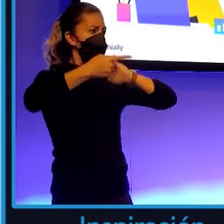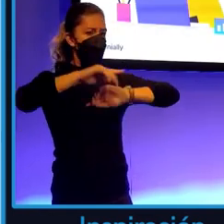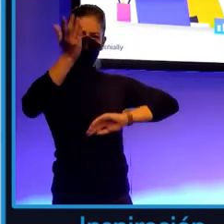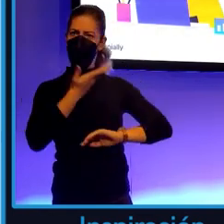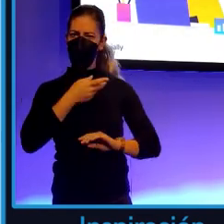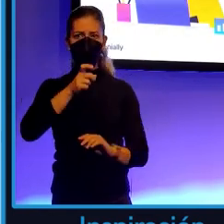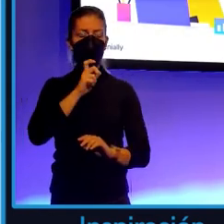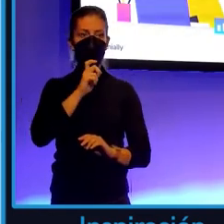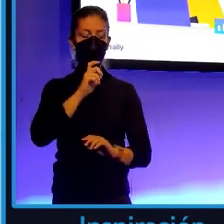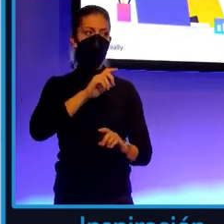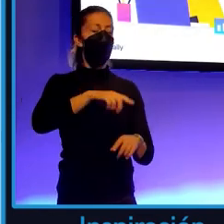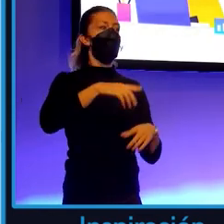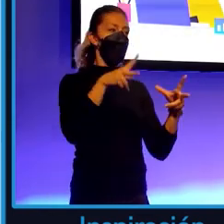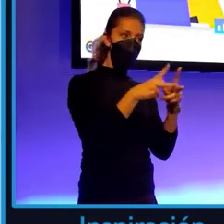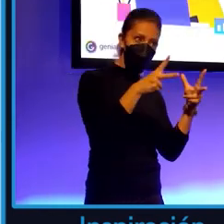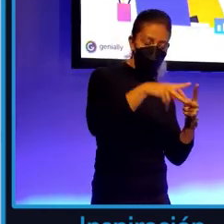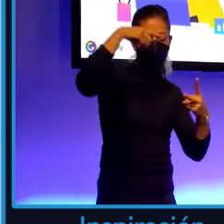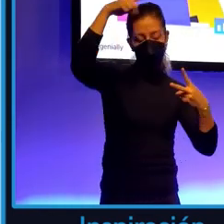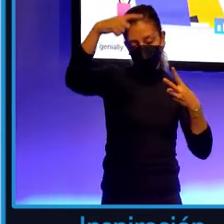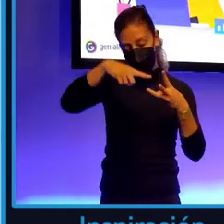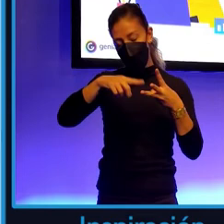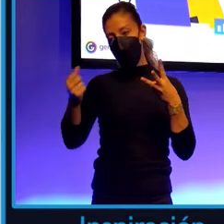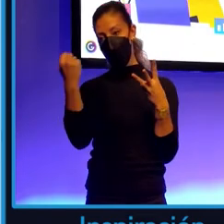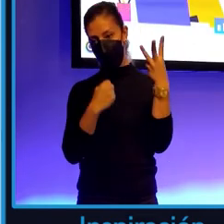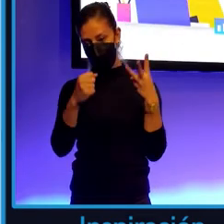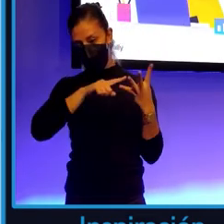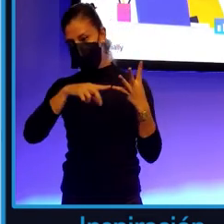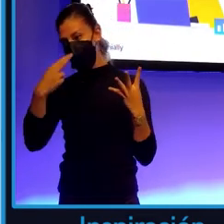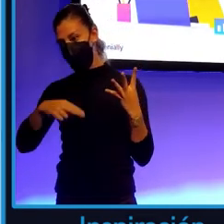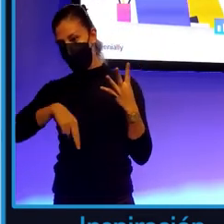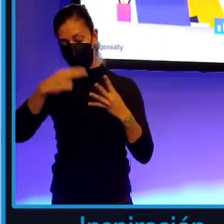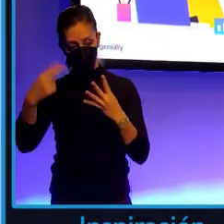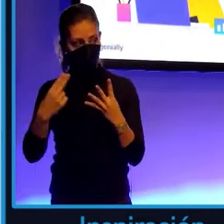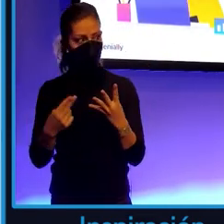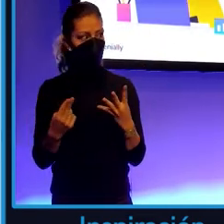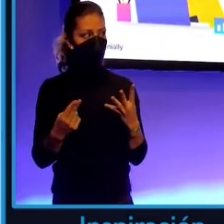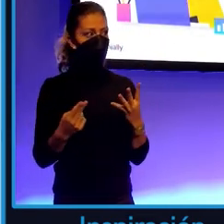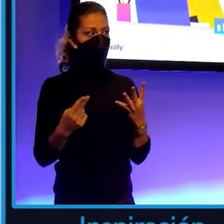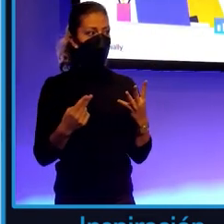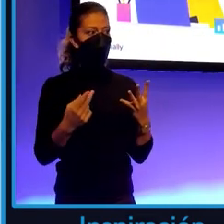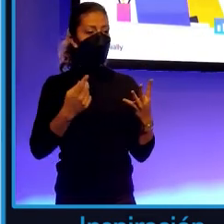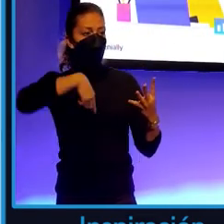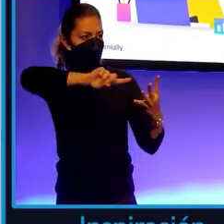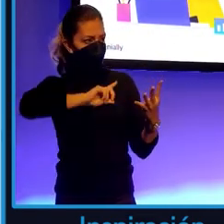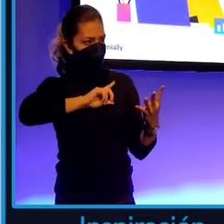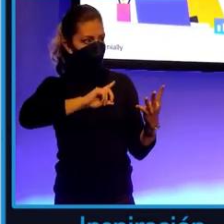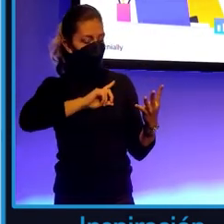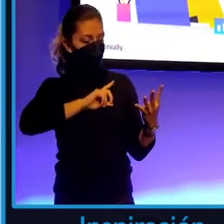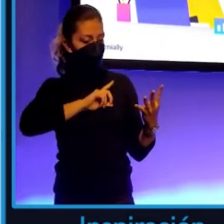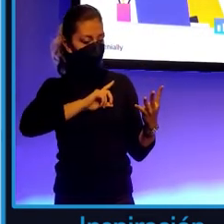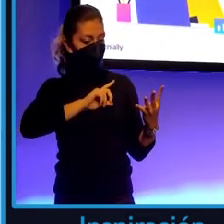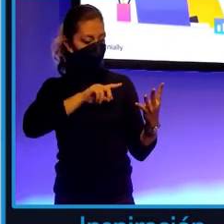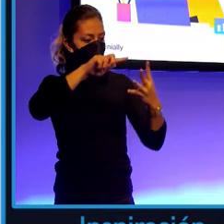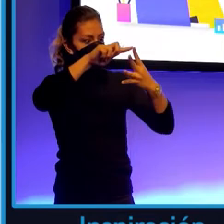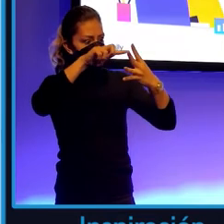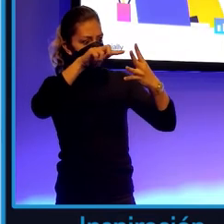social el ámbito cultural en el ámbito económico en el ámbito político ya nosotros nosotras qué interés nos da